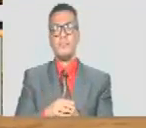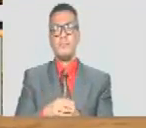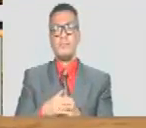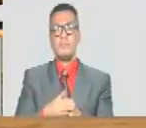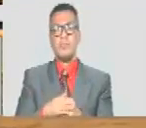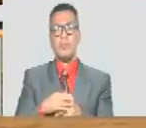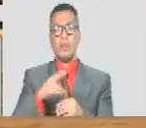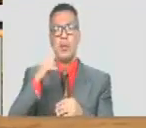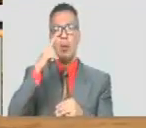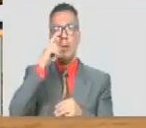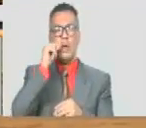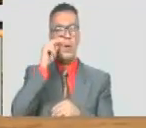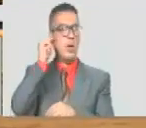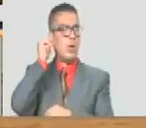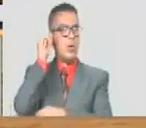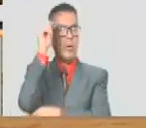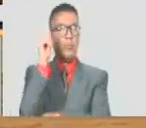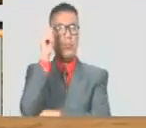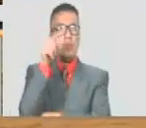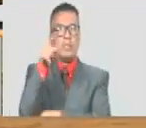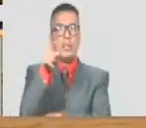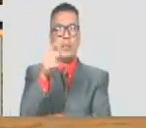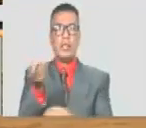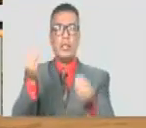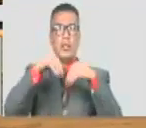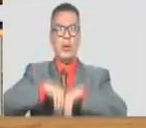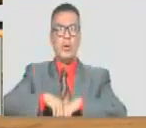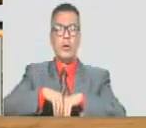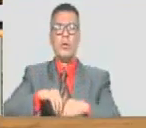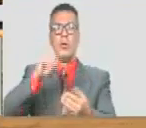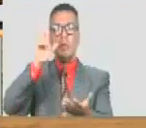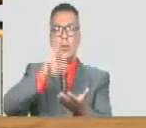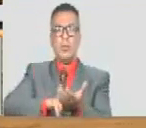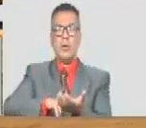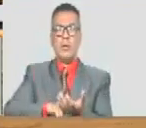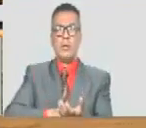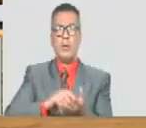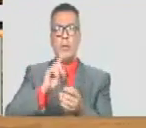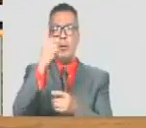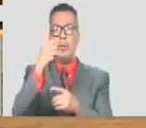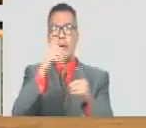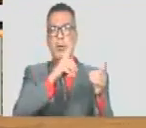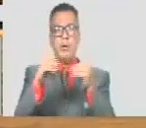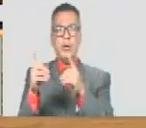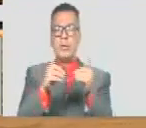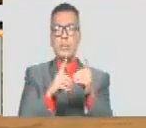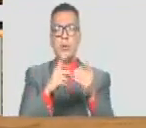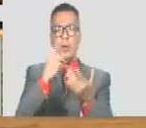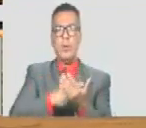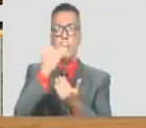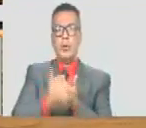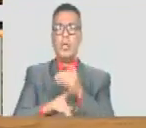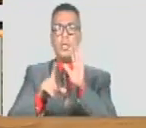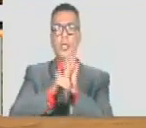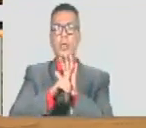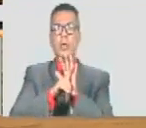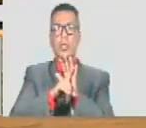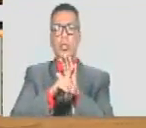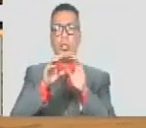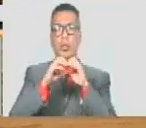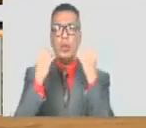Las honorables diputadas y los honorables diputados que estén de acuerdo con aprobar en primera discusión el proyecto de ley